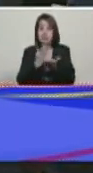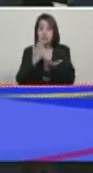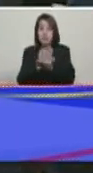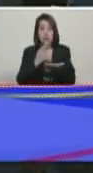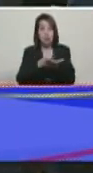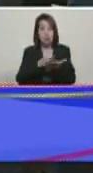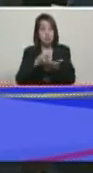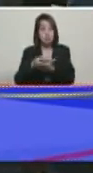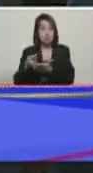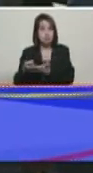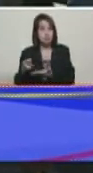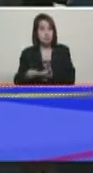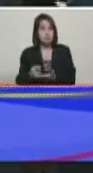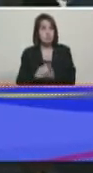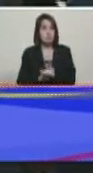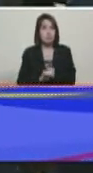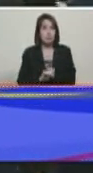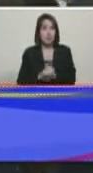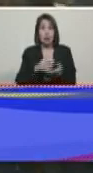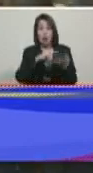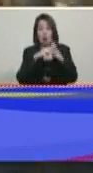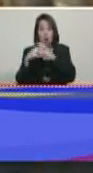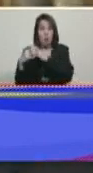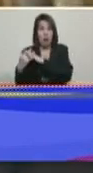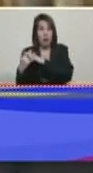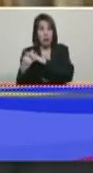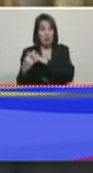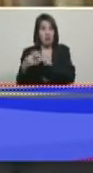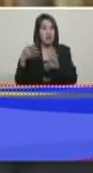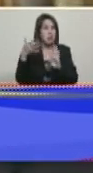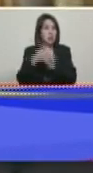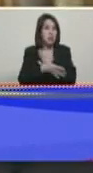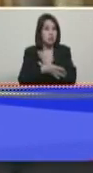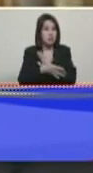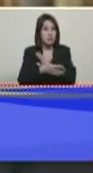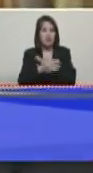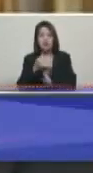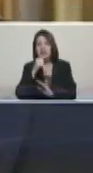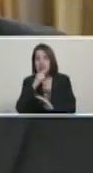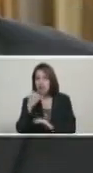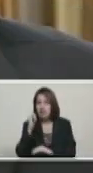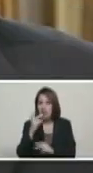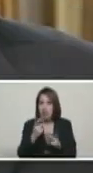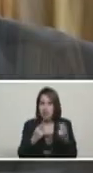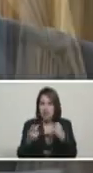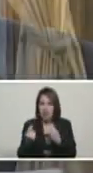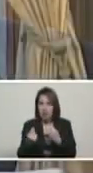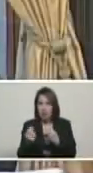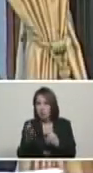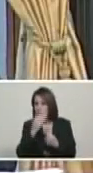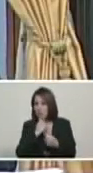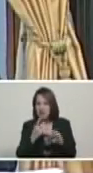Cuidar, hice, y váyanse a los barrios para ver qué es lo que está pasando, quién tiene efectivo, quién no tiene efectivo.